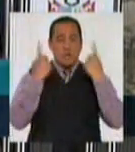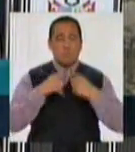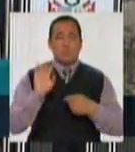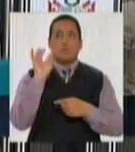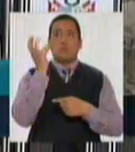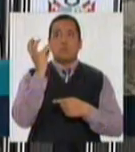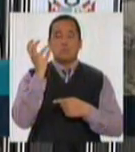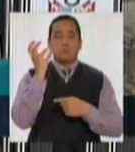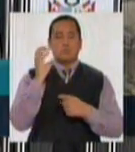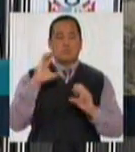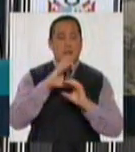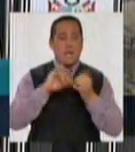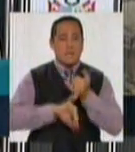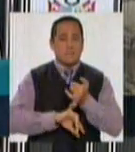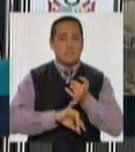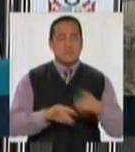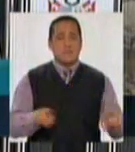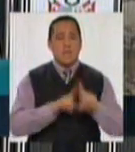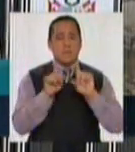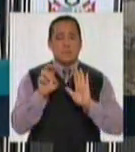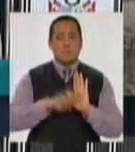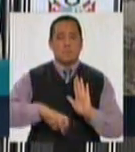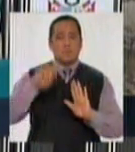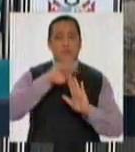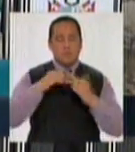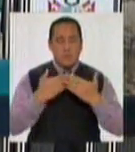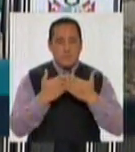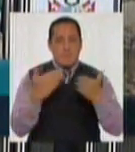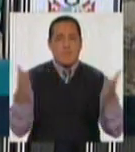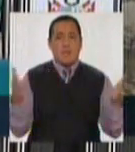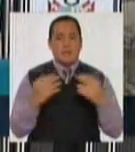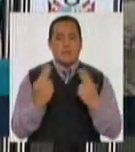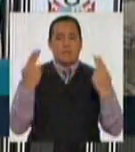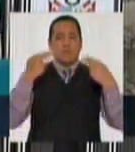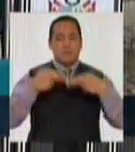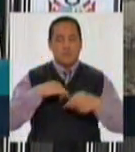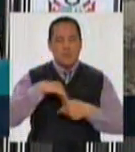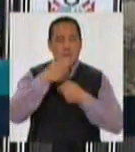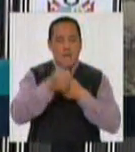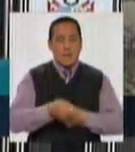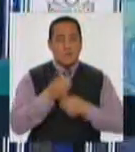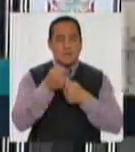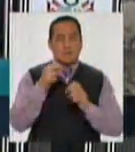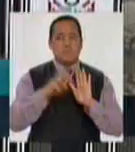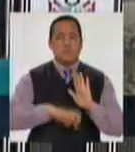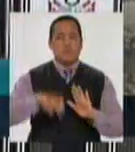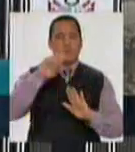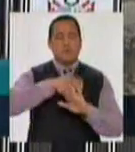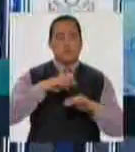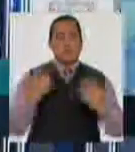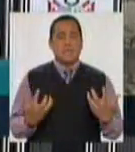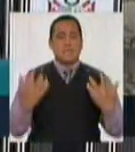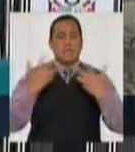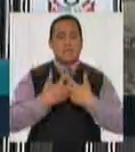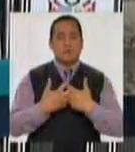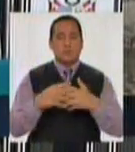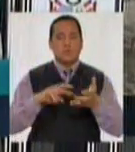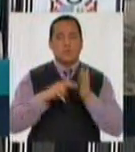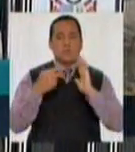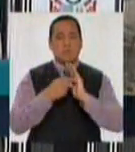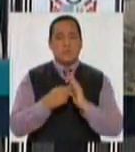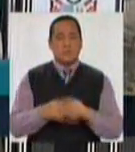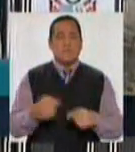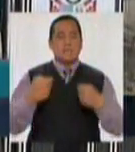energético, proyectos de ampliación de frontera agrícola, proyectos de integración en lo que es